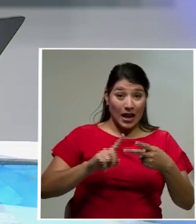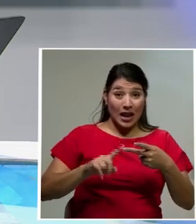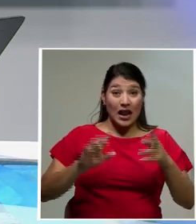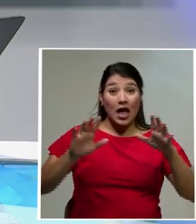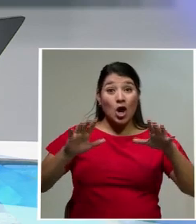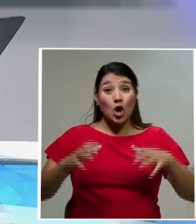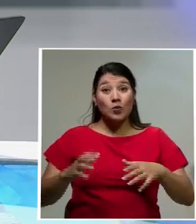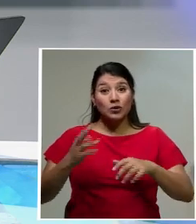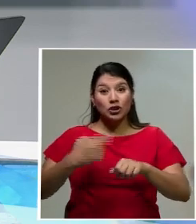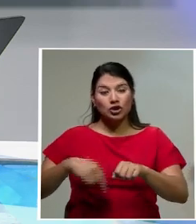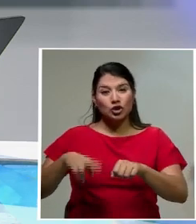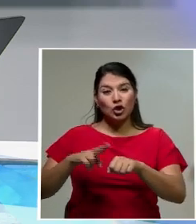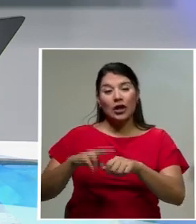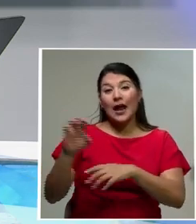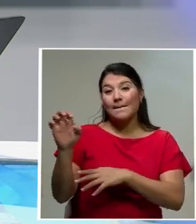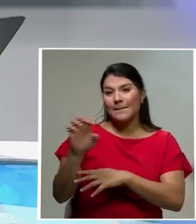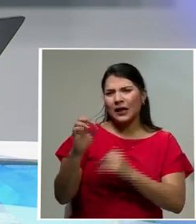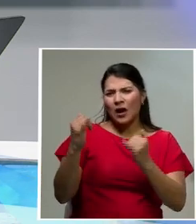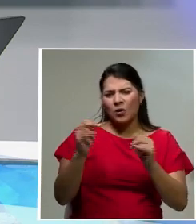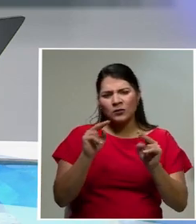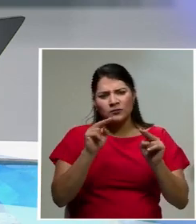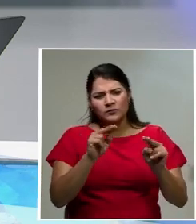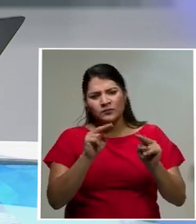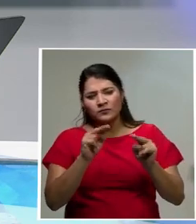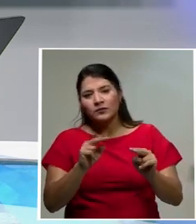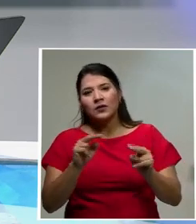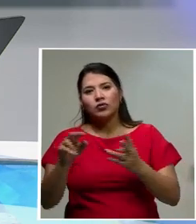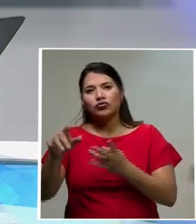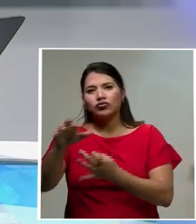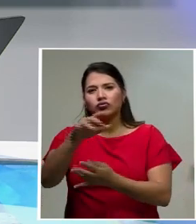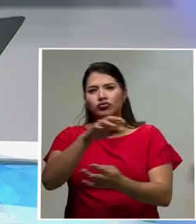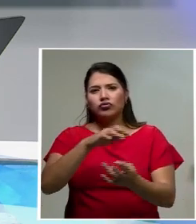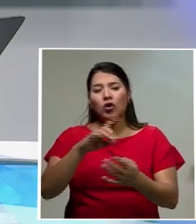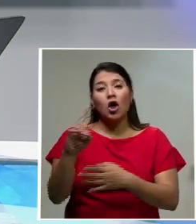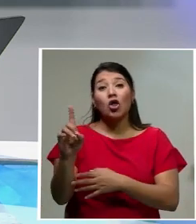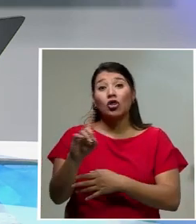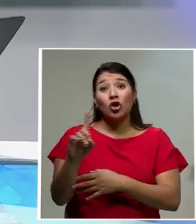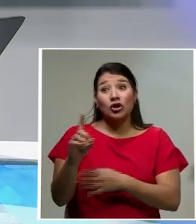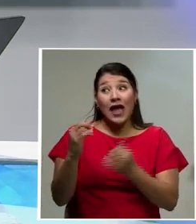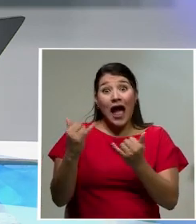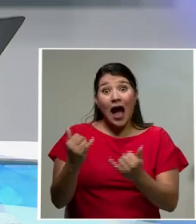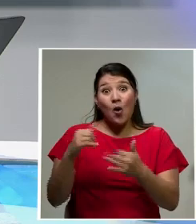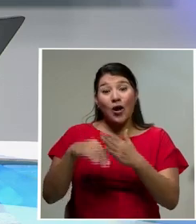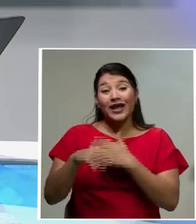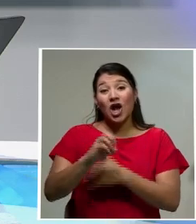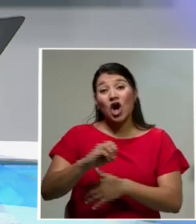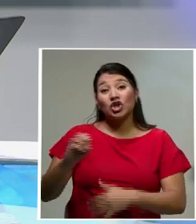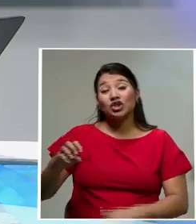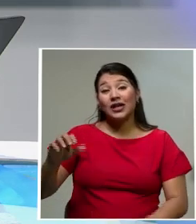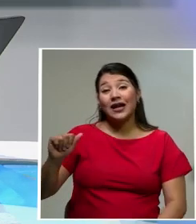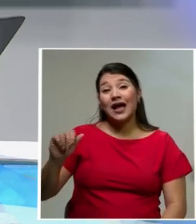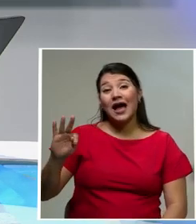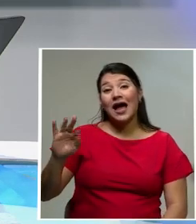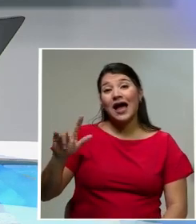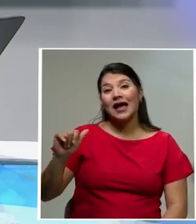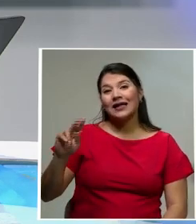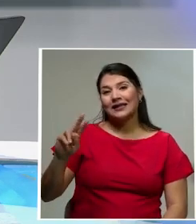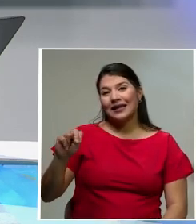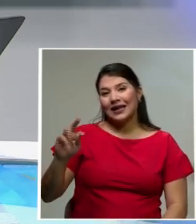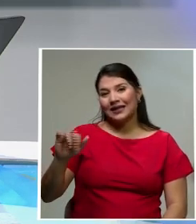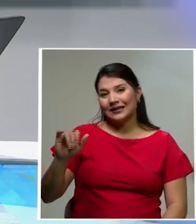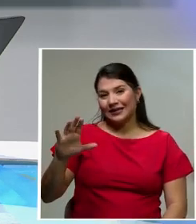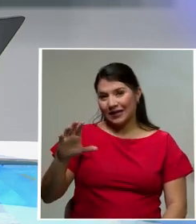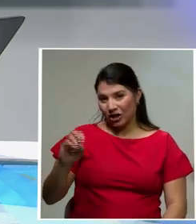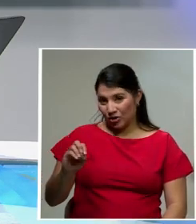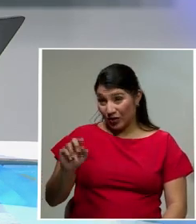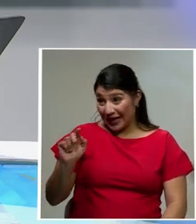Emergencias le dan seguimiento a un sistema de baja presión en el Océano Atlántico que podría fortalecerse como